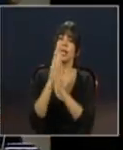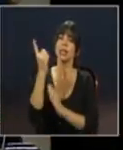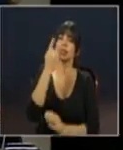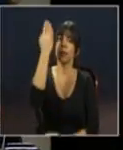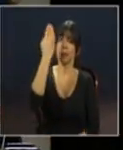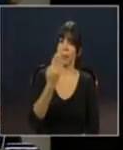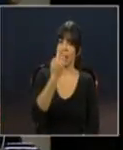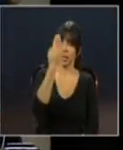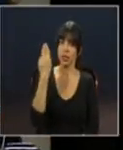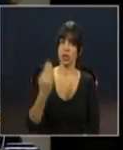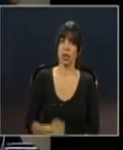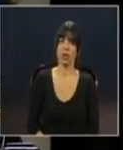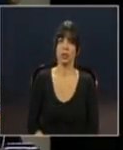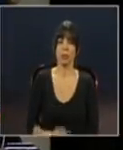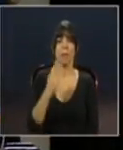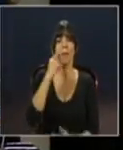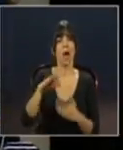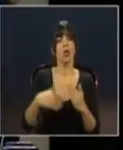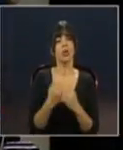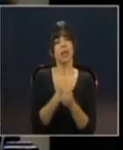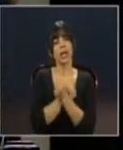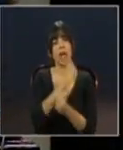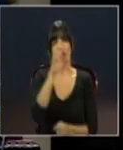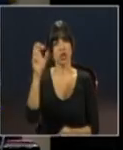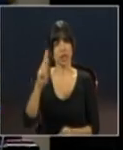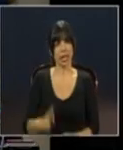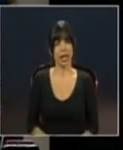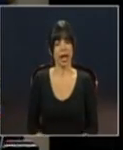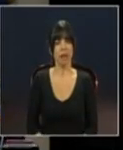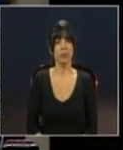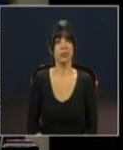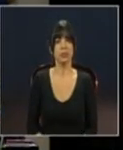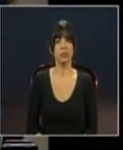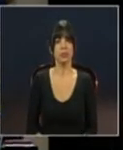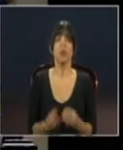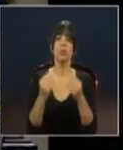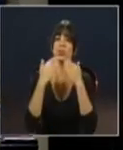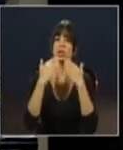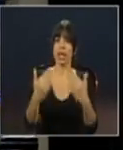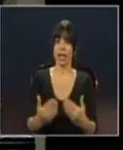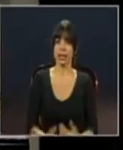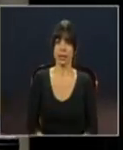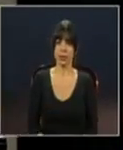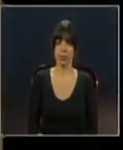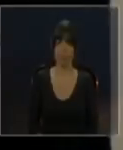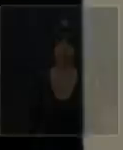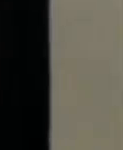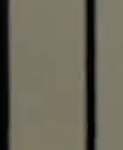bendiciones para nuestra querida Costa Rica. Muchas gracias.